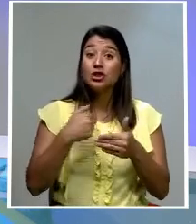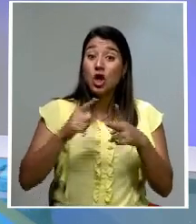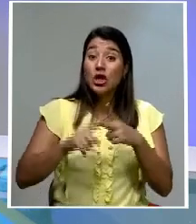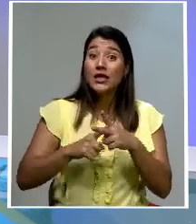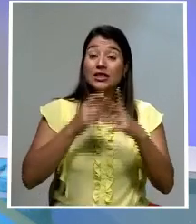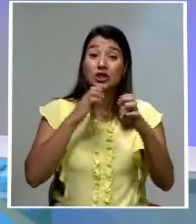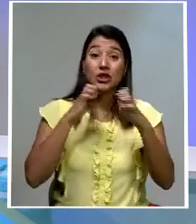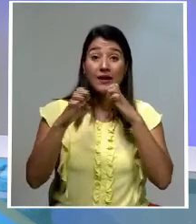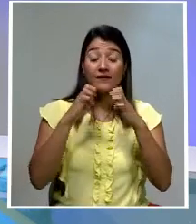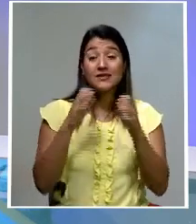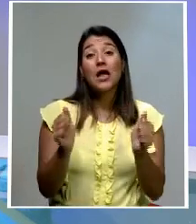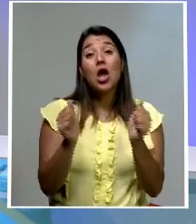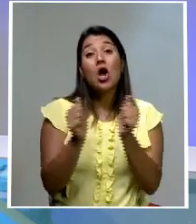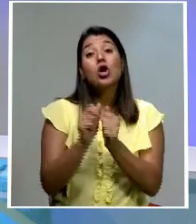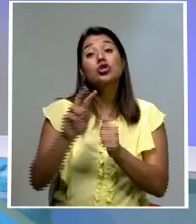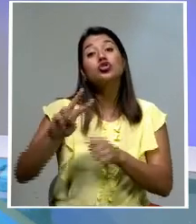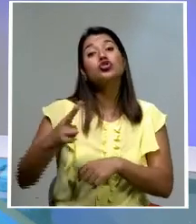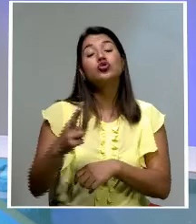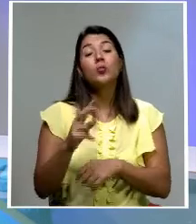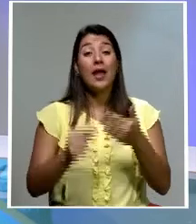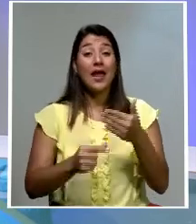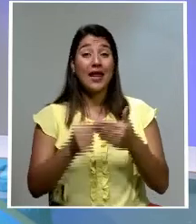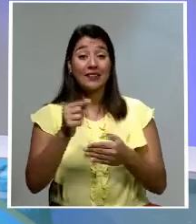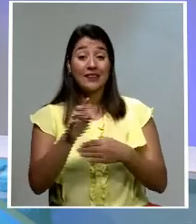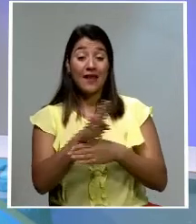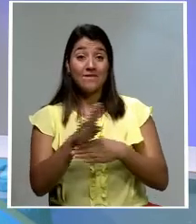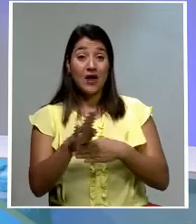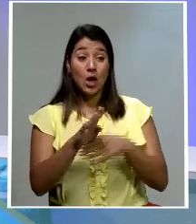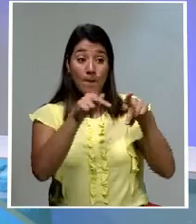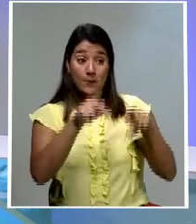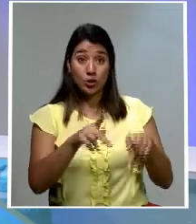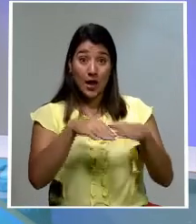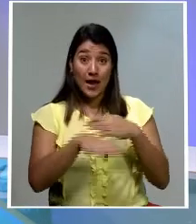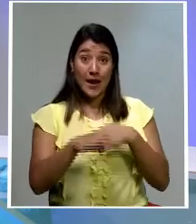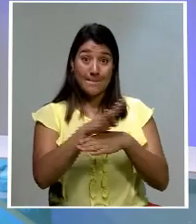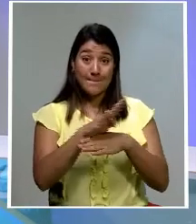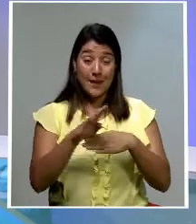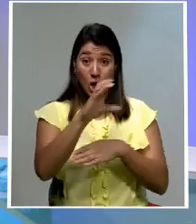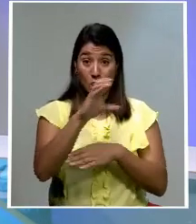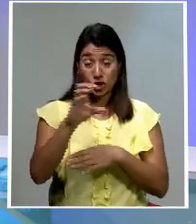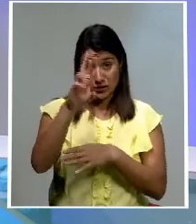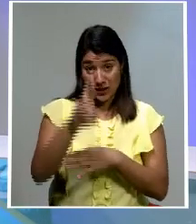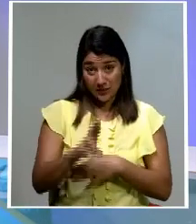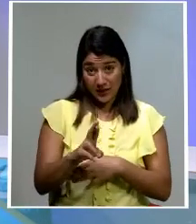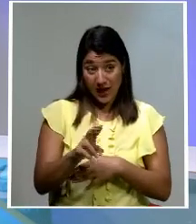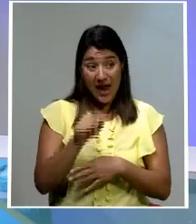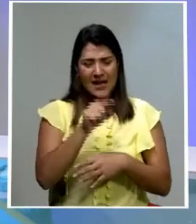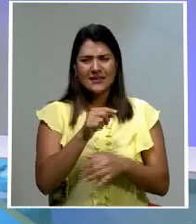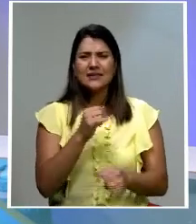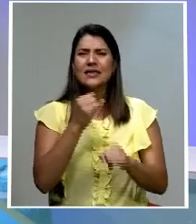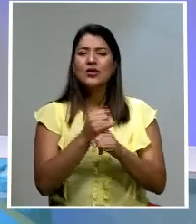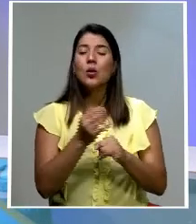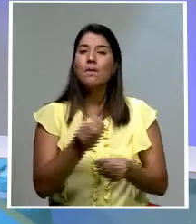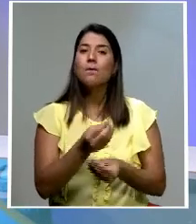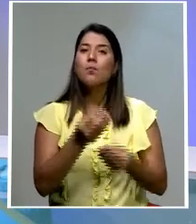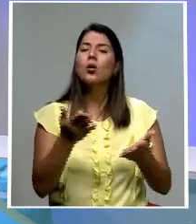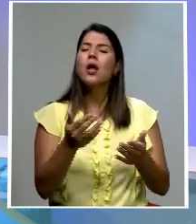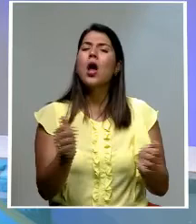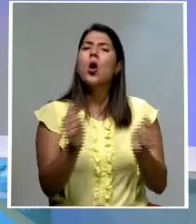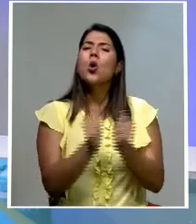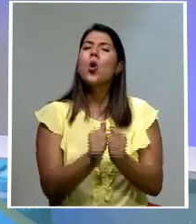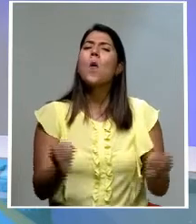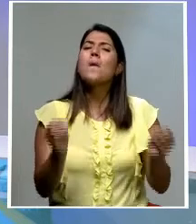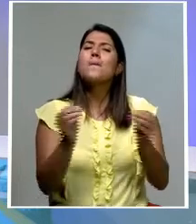a entrevistar al subgerente de banca de personas del Banco de Costa Rica, una de las instituciones públicas con